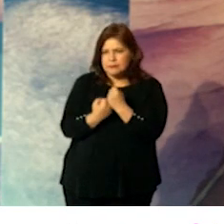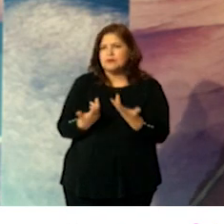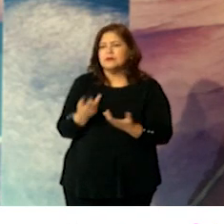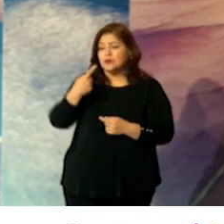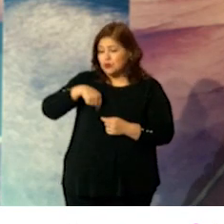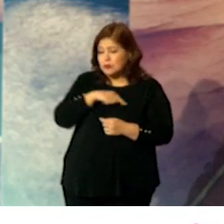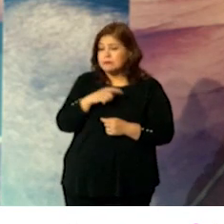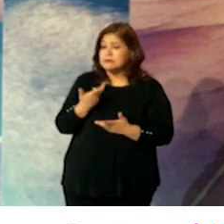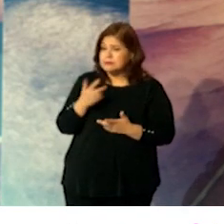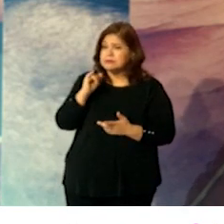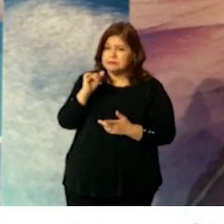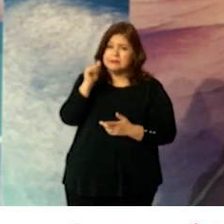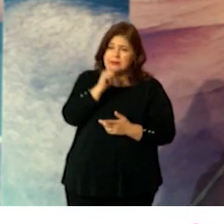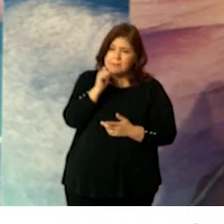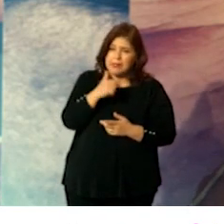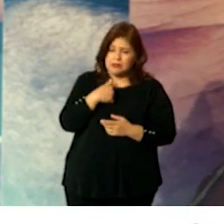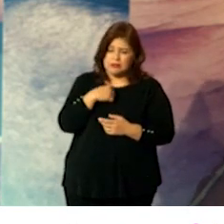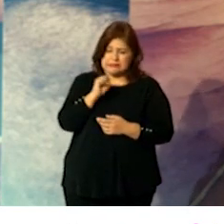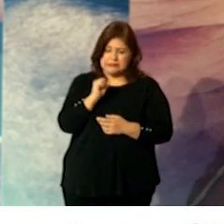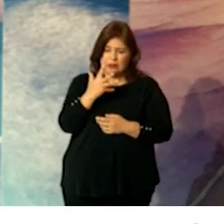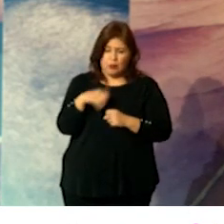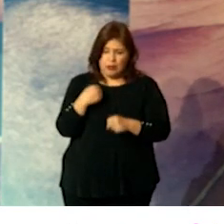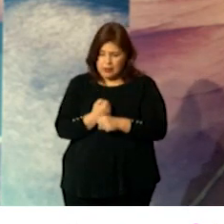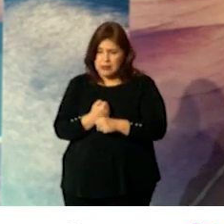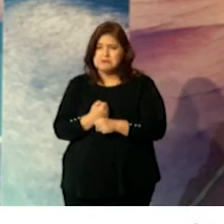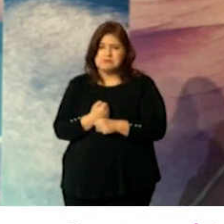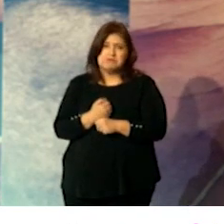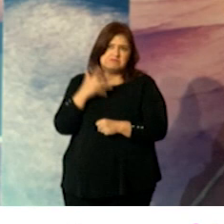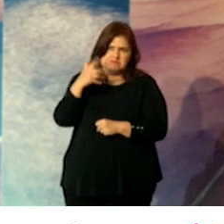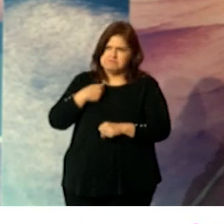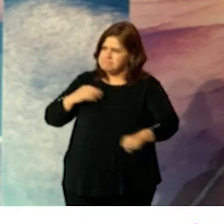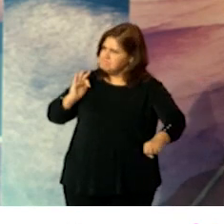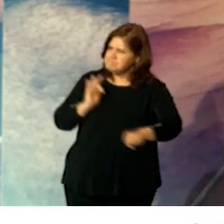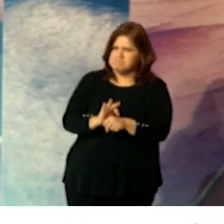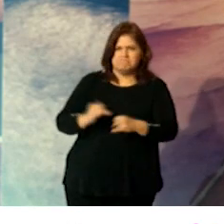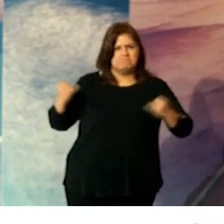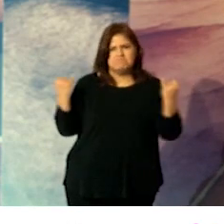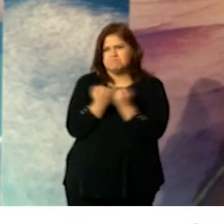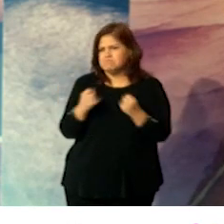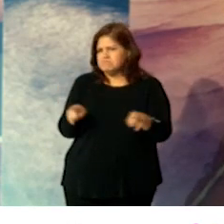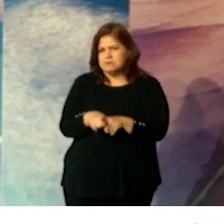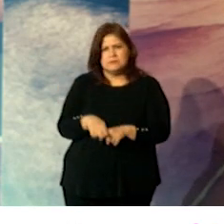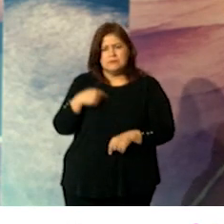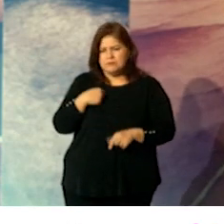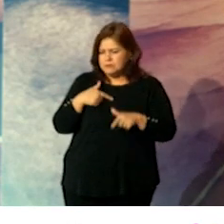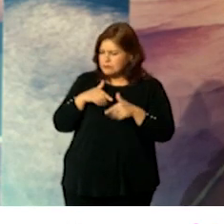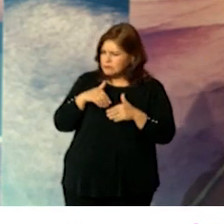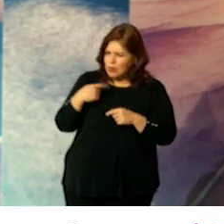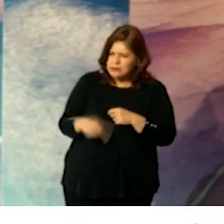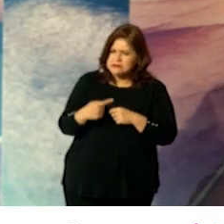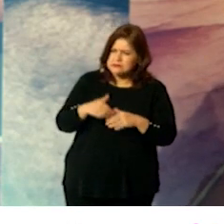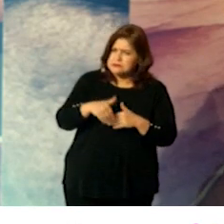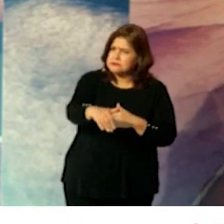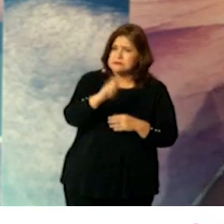también, a mí me tocará ser la de 65 años y seguiré defendiendo las mismas cosas. Y quizá tendré algunas experiencias y